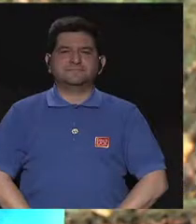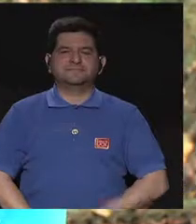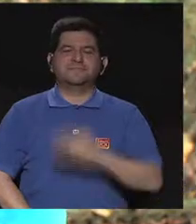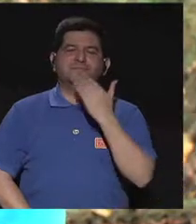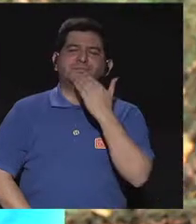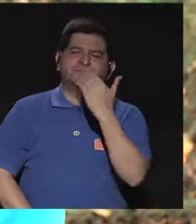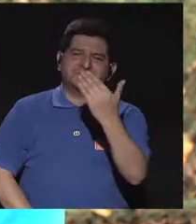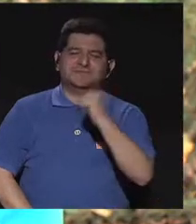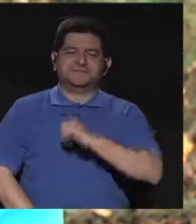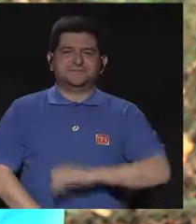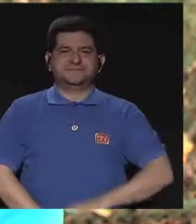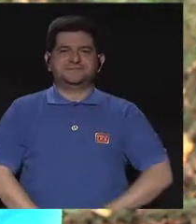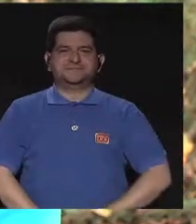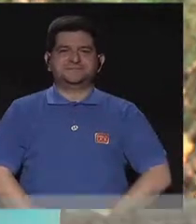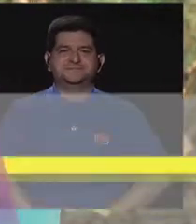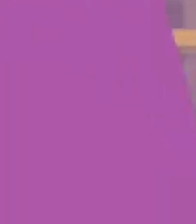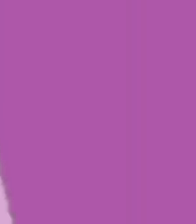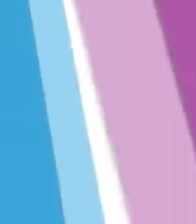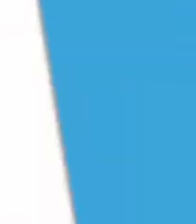www.ups-os.com. Muchísimas gracias.